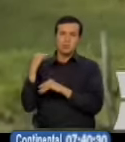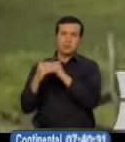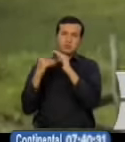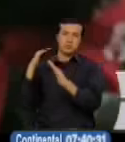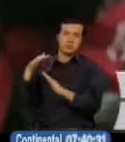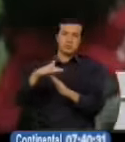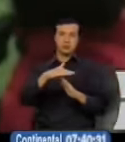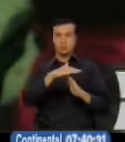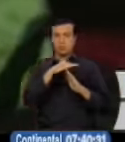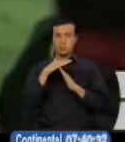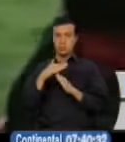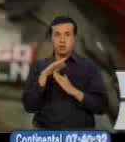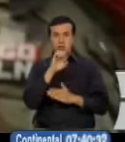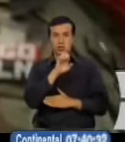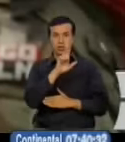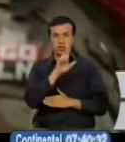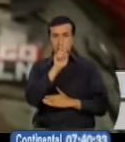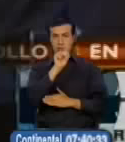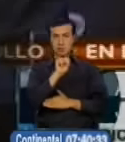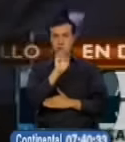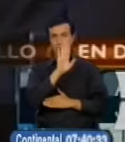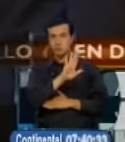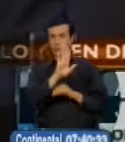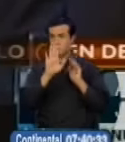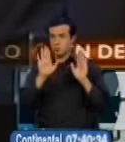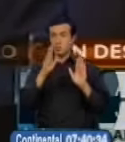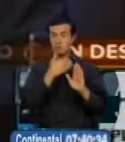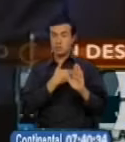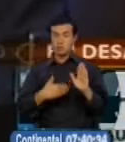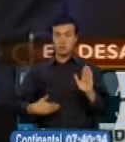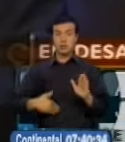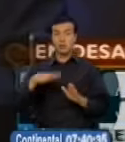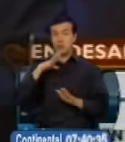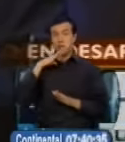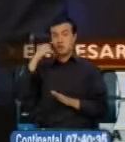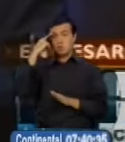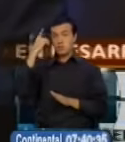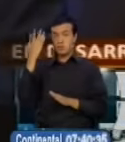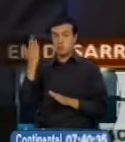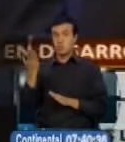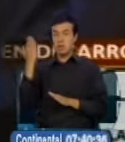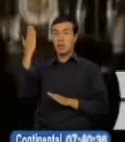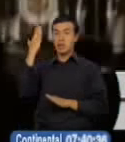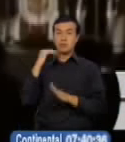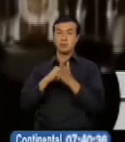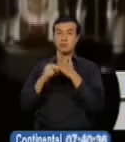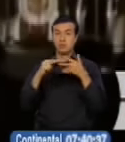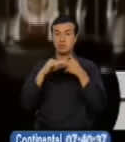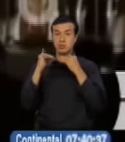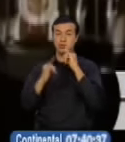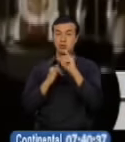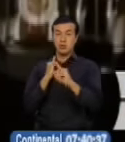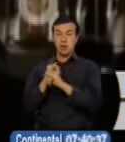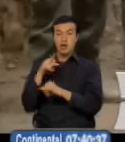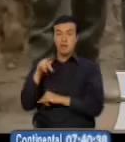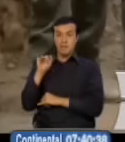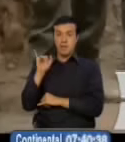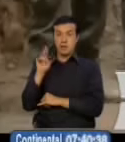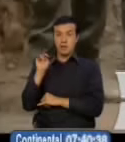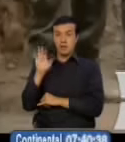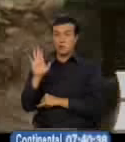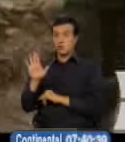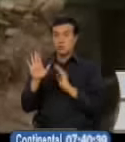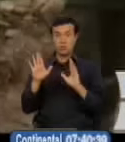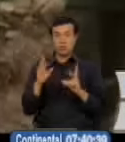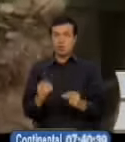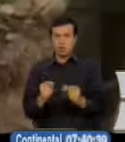paz con el Ejército de Liberación Nacional. El presidente Rafael Correa con el entonces canciller ecuatoriano Ricardo Patiño no